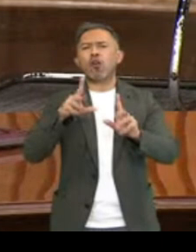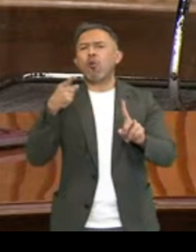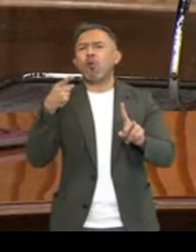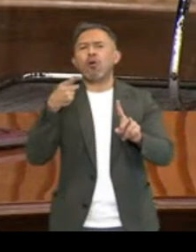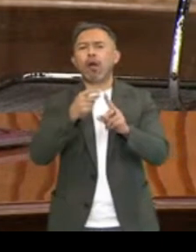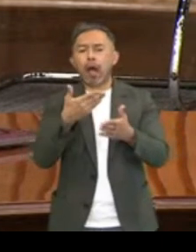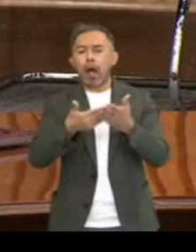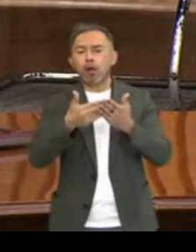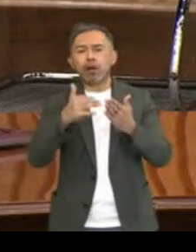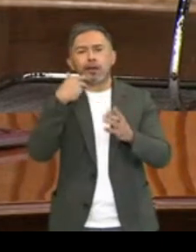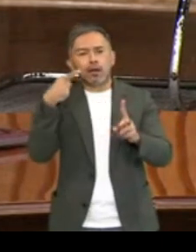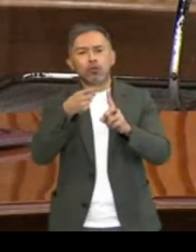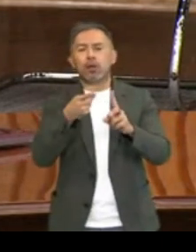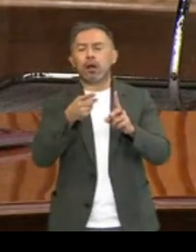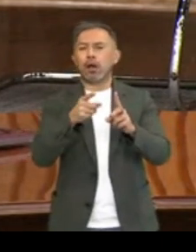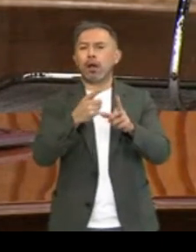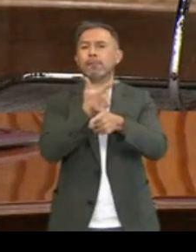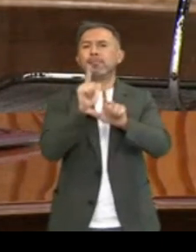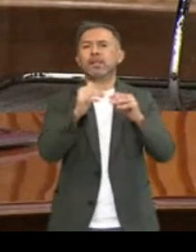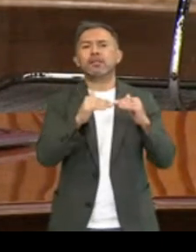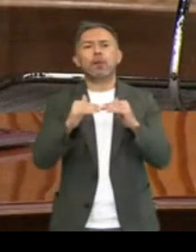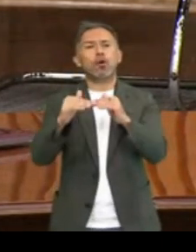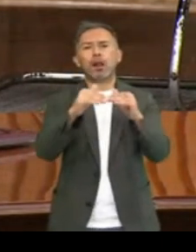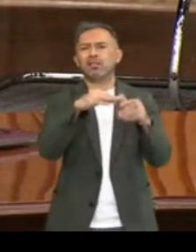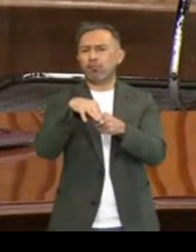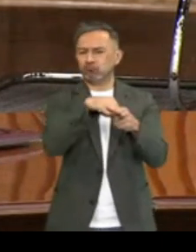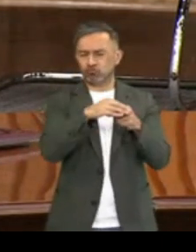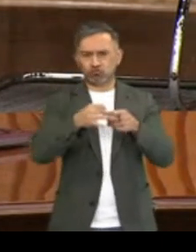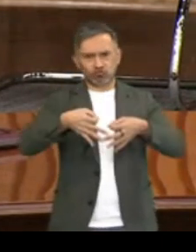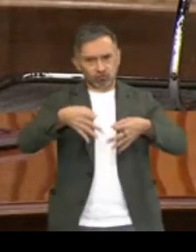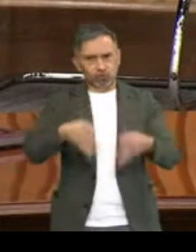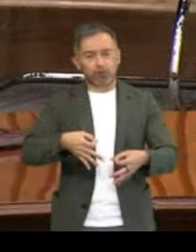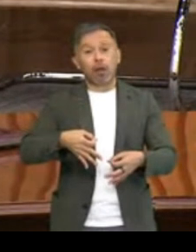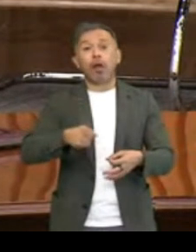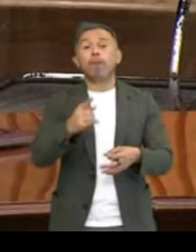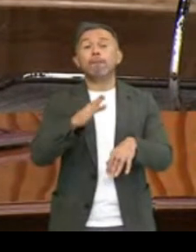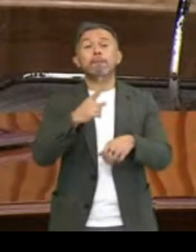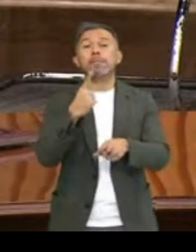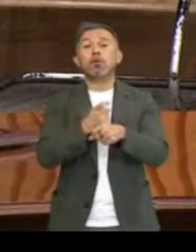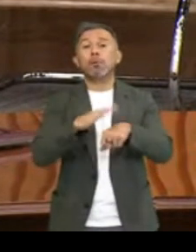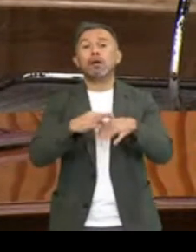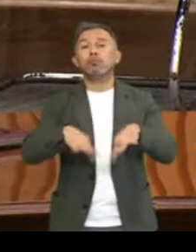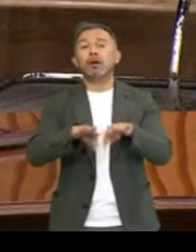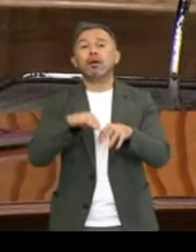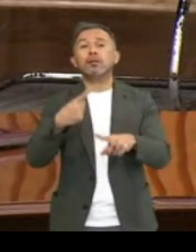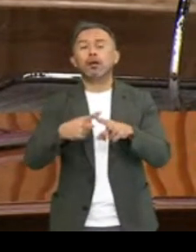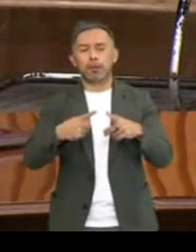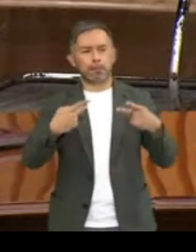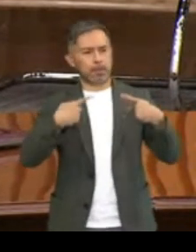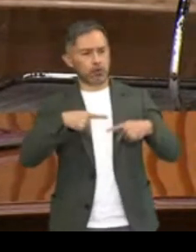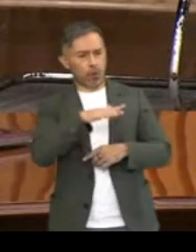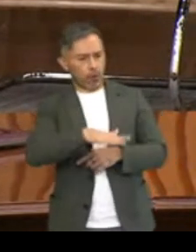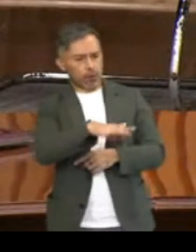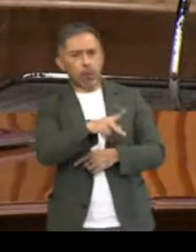verdadera democracia. Una democracia en la que el actor principal y fundamental es la gente, es el pueblo, no el